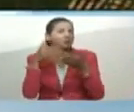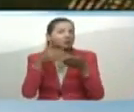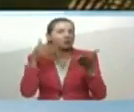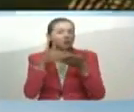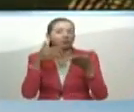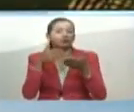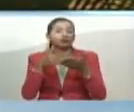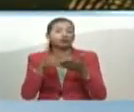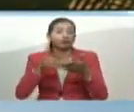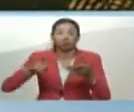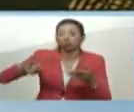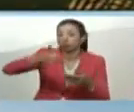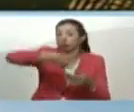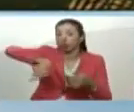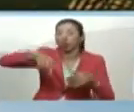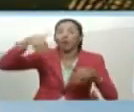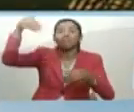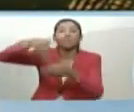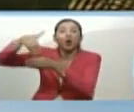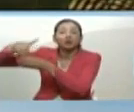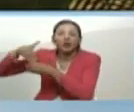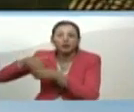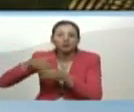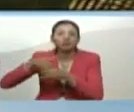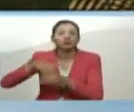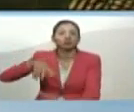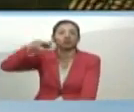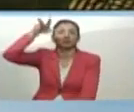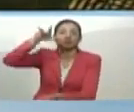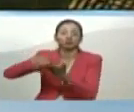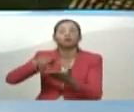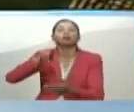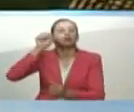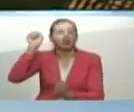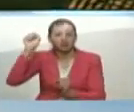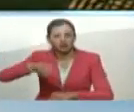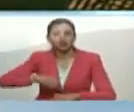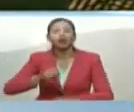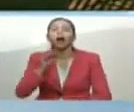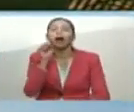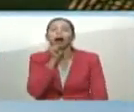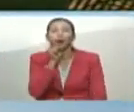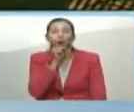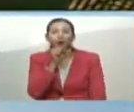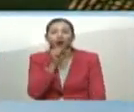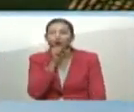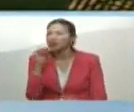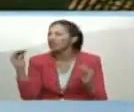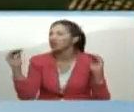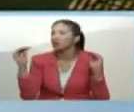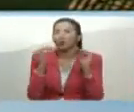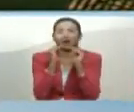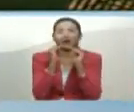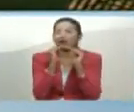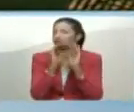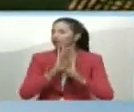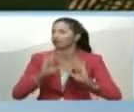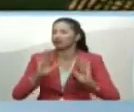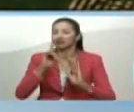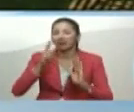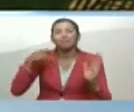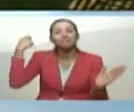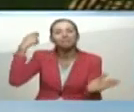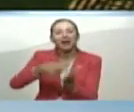fue aprobada que las pensiones de nuestros abuelitos se dieran del mismo tamaño de